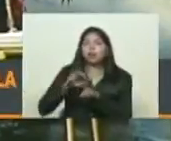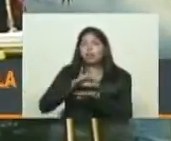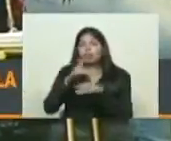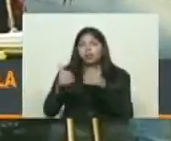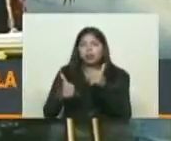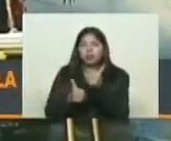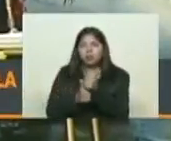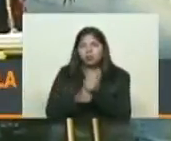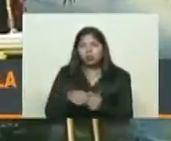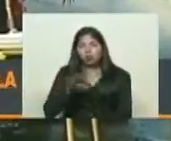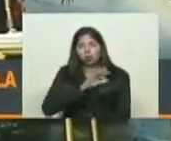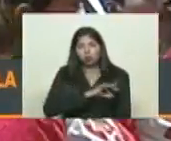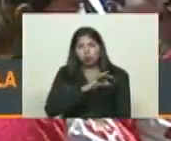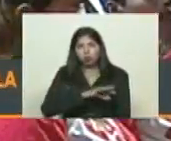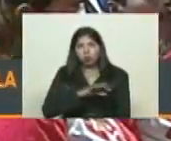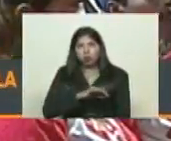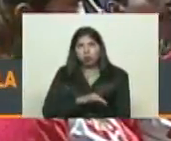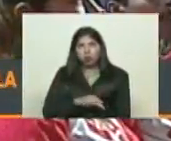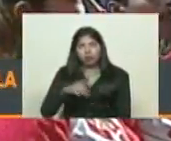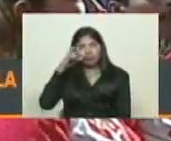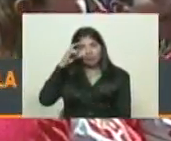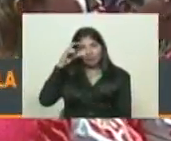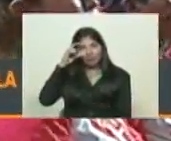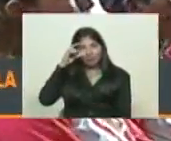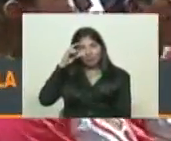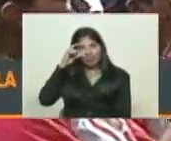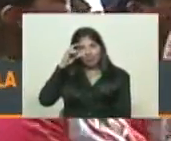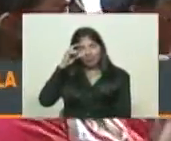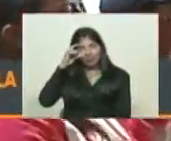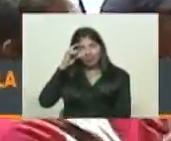nuestro compañero y camarada Elías Jagua.